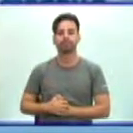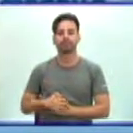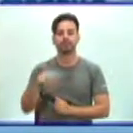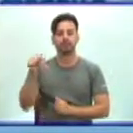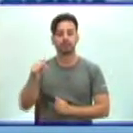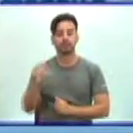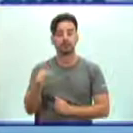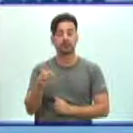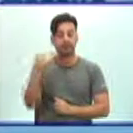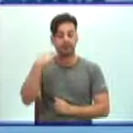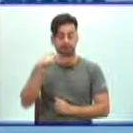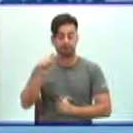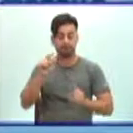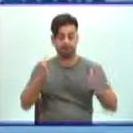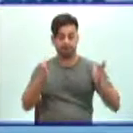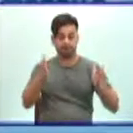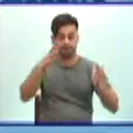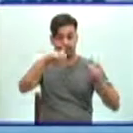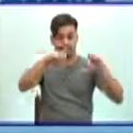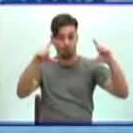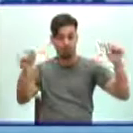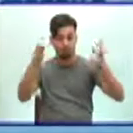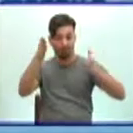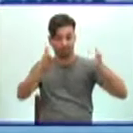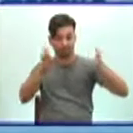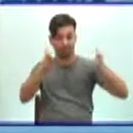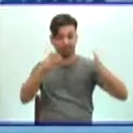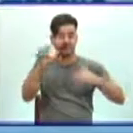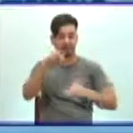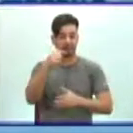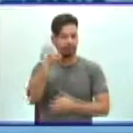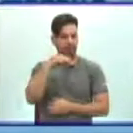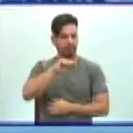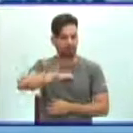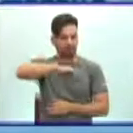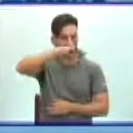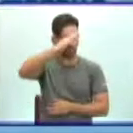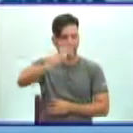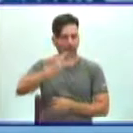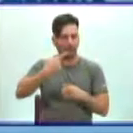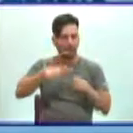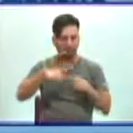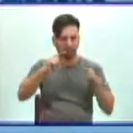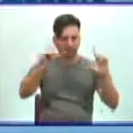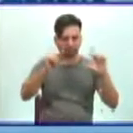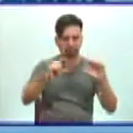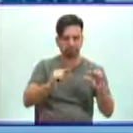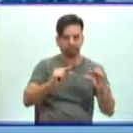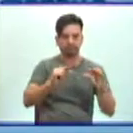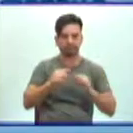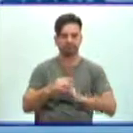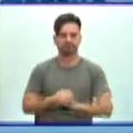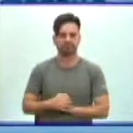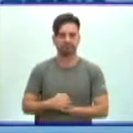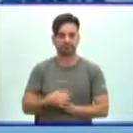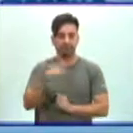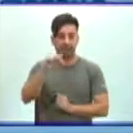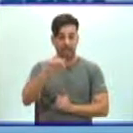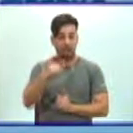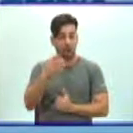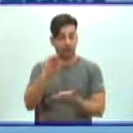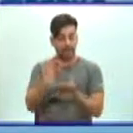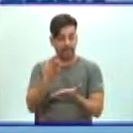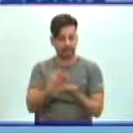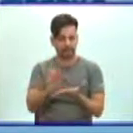país también un sistema montañoso importante como el macizo de Guamuaya y en el occidente la cordillera de Guaniguanico, pero esta vez nos vamos